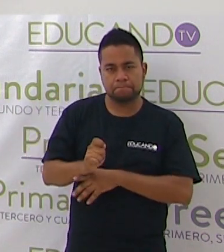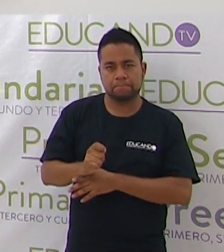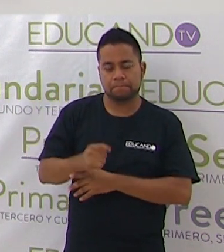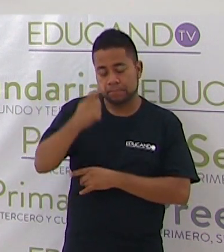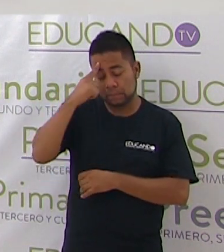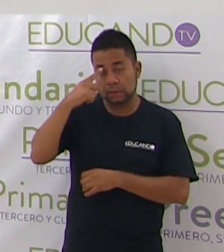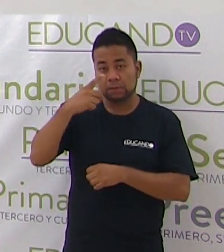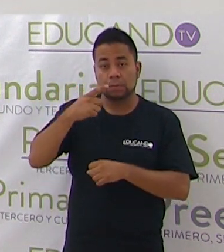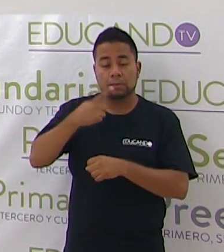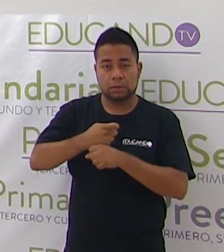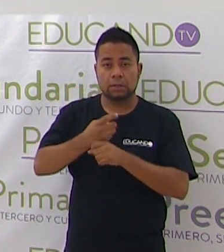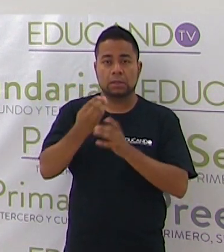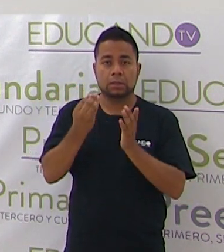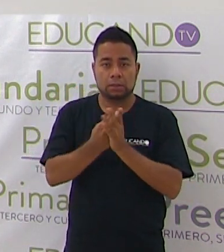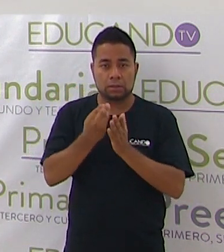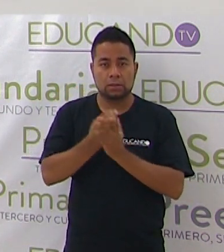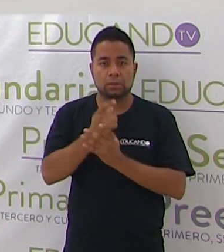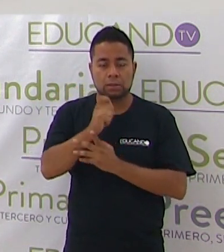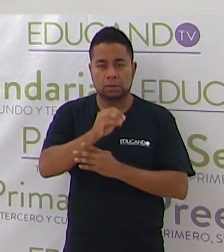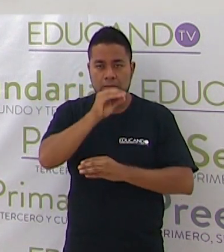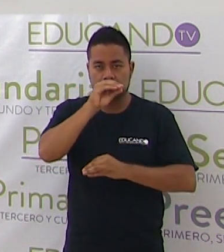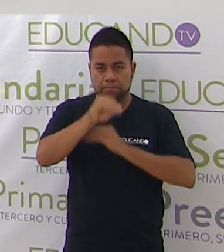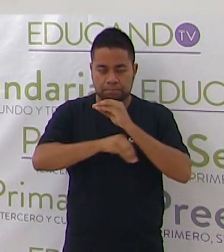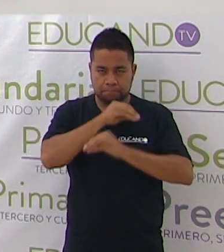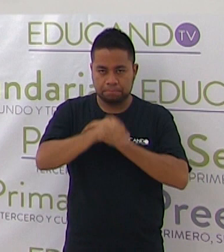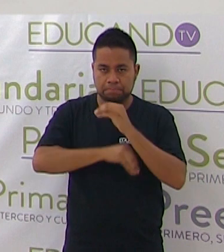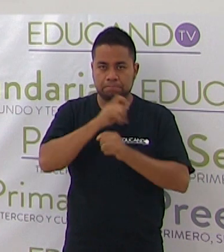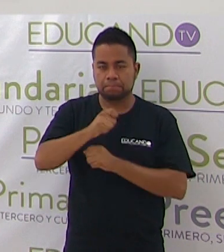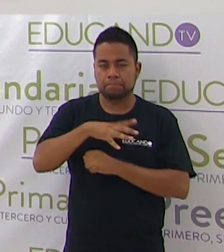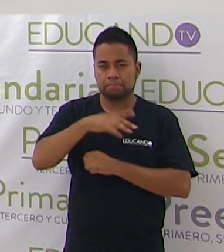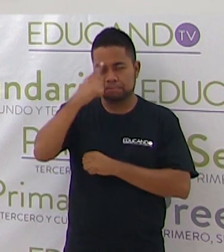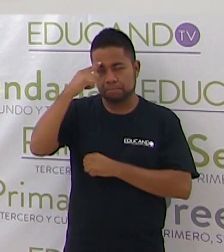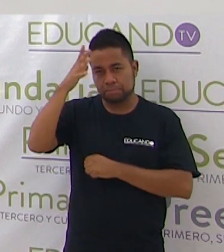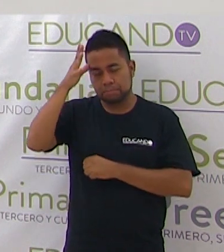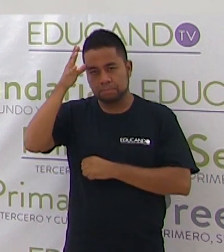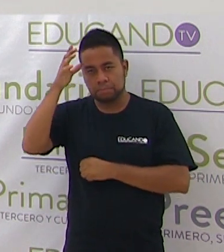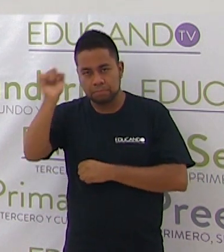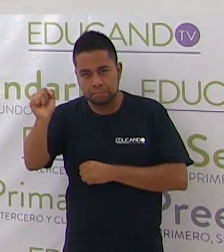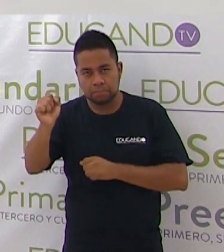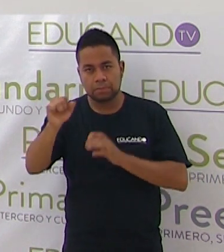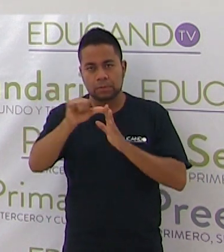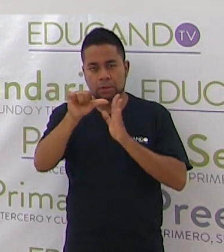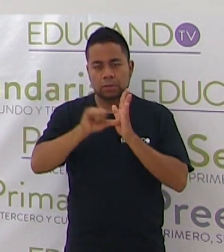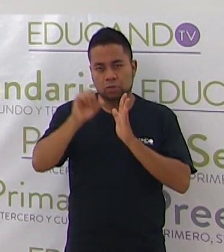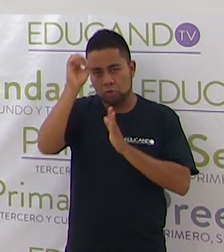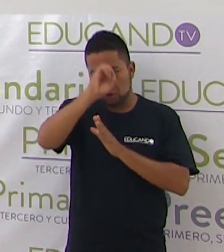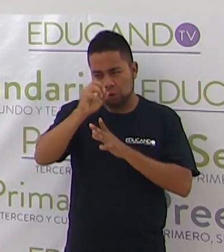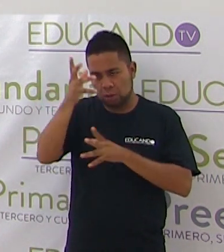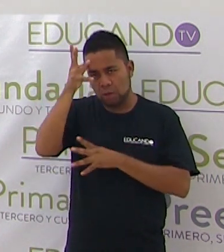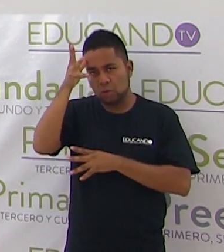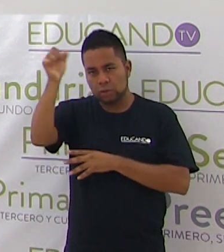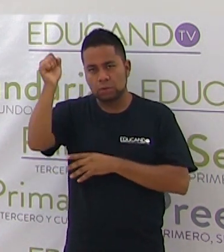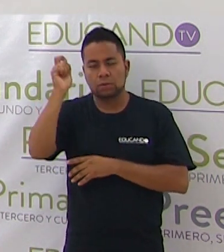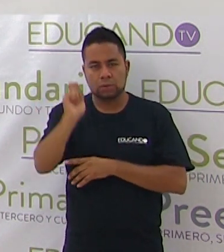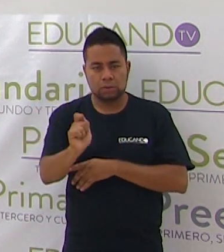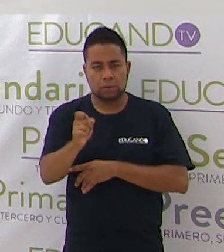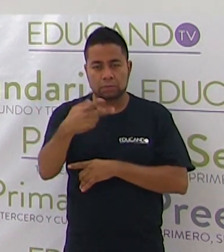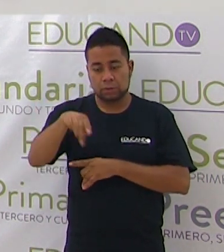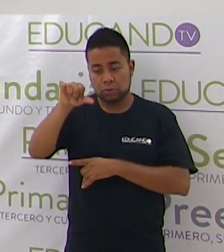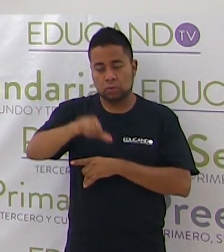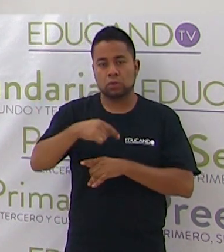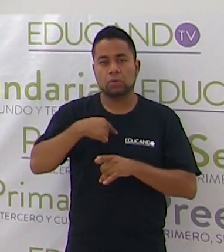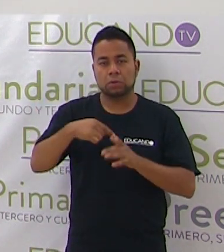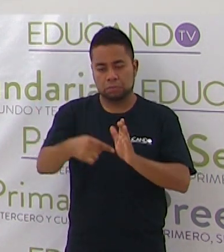la primera sesión construimos juntos un concepto de artículo de opinión, pero hoy yo les